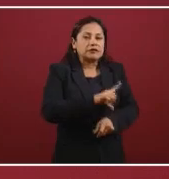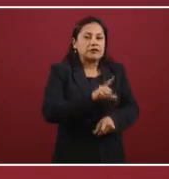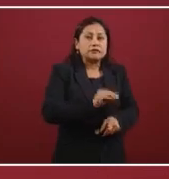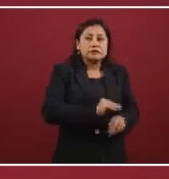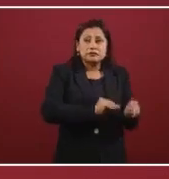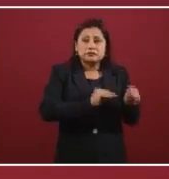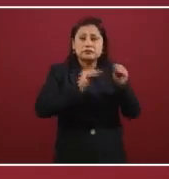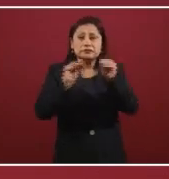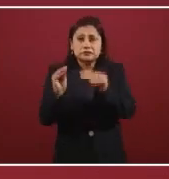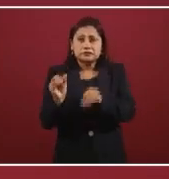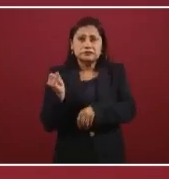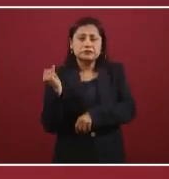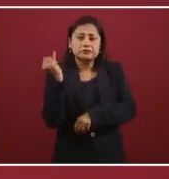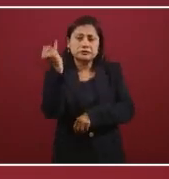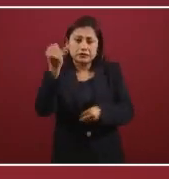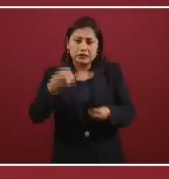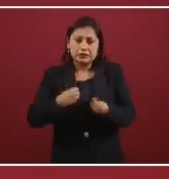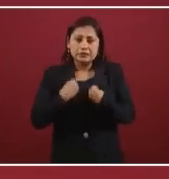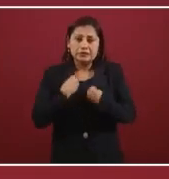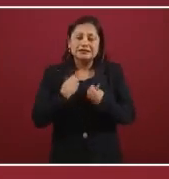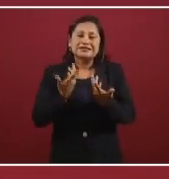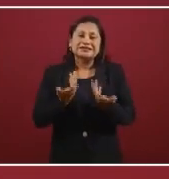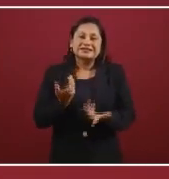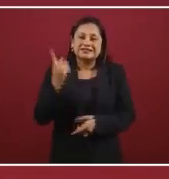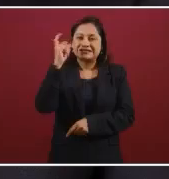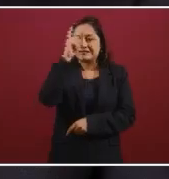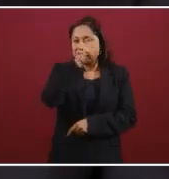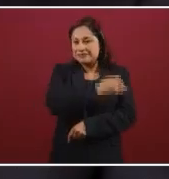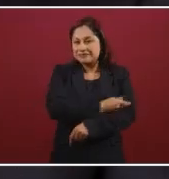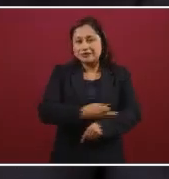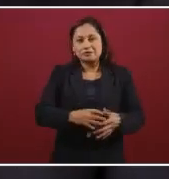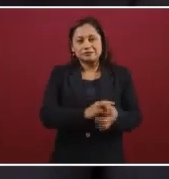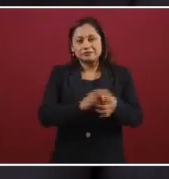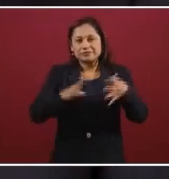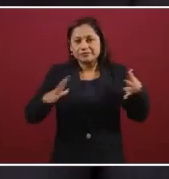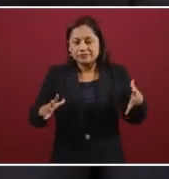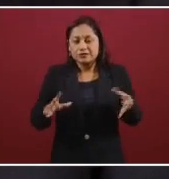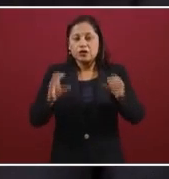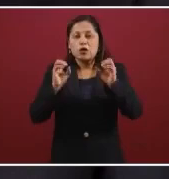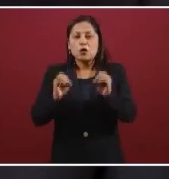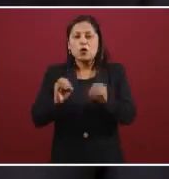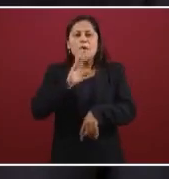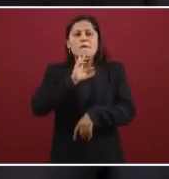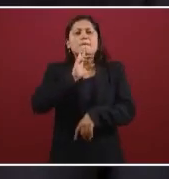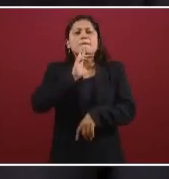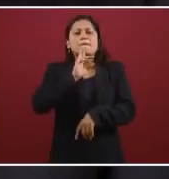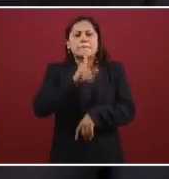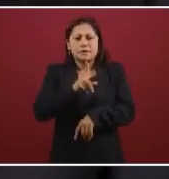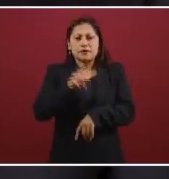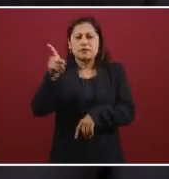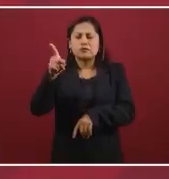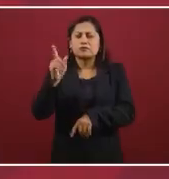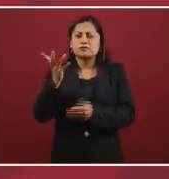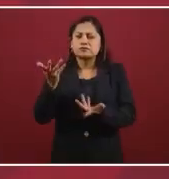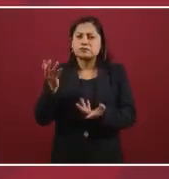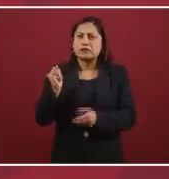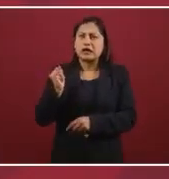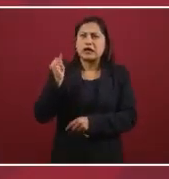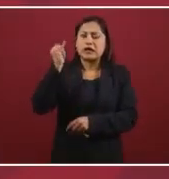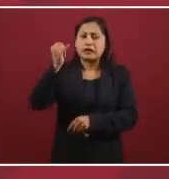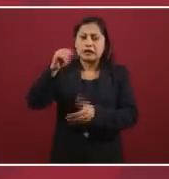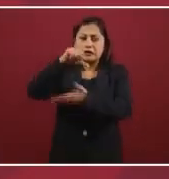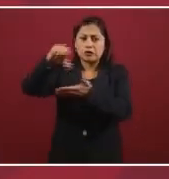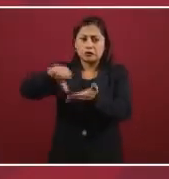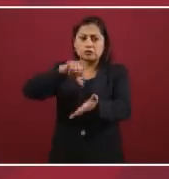pueden obtener extras si están en los grandes centros de población, porque pueden